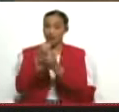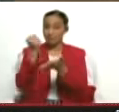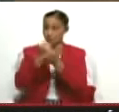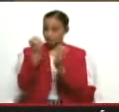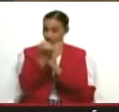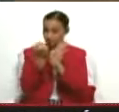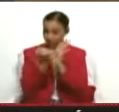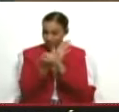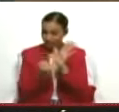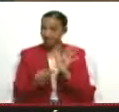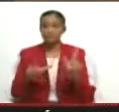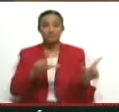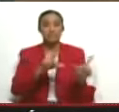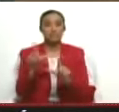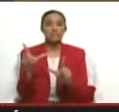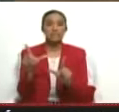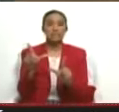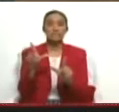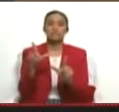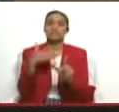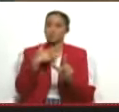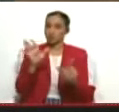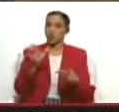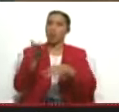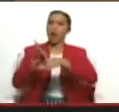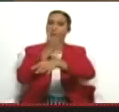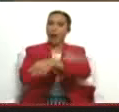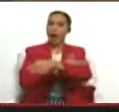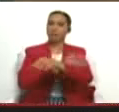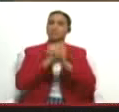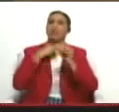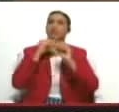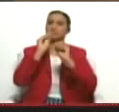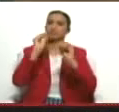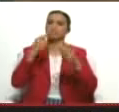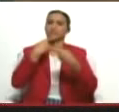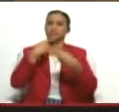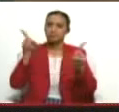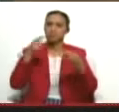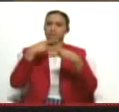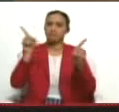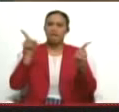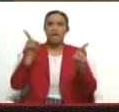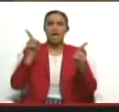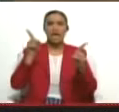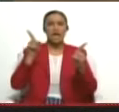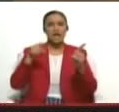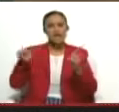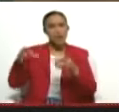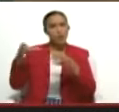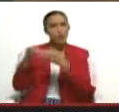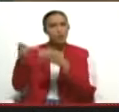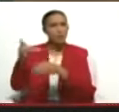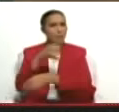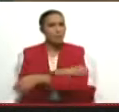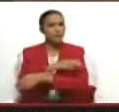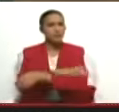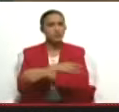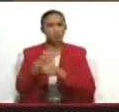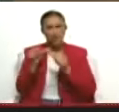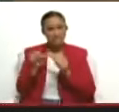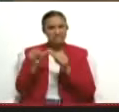prensa siguen diciendo que el caso es una desaparición forzada es indignante en